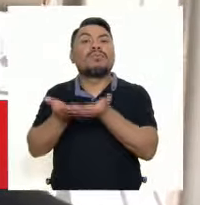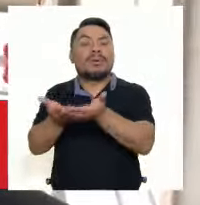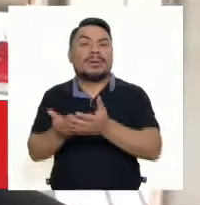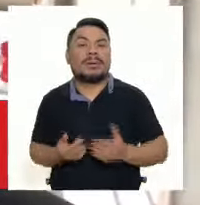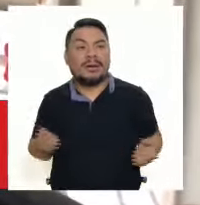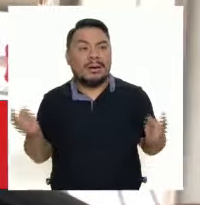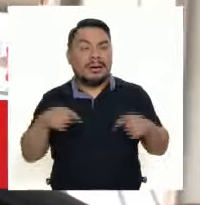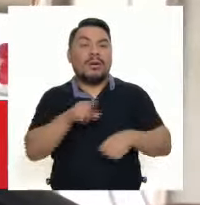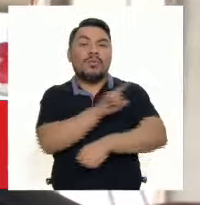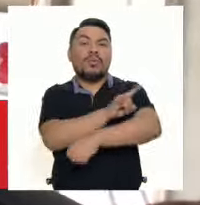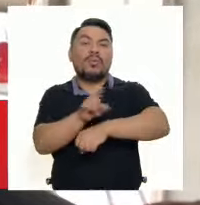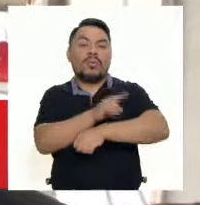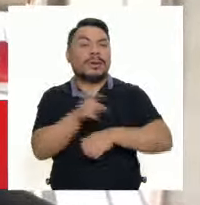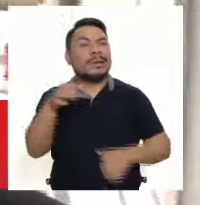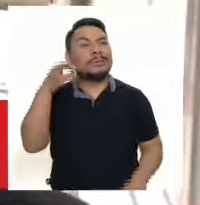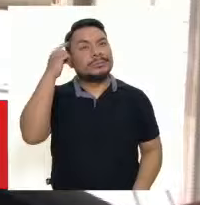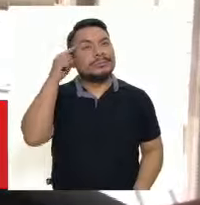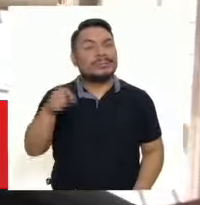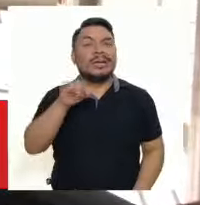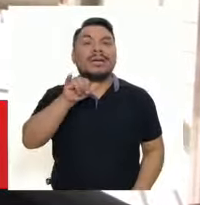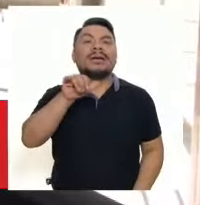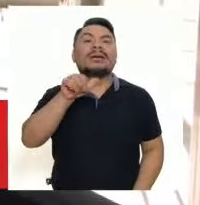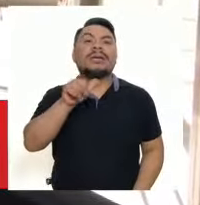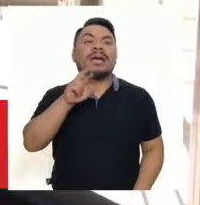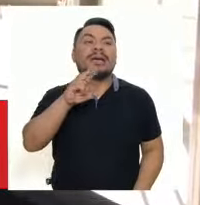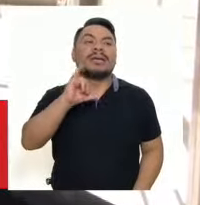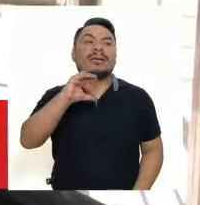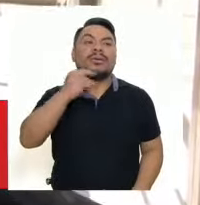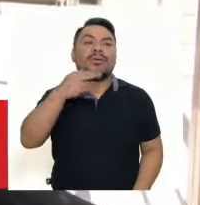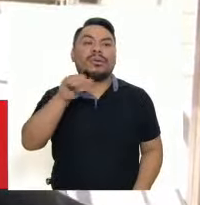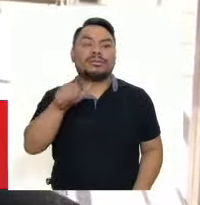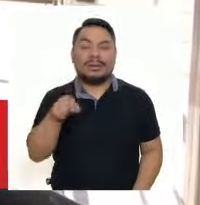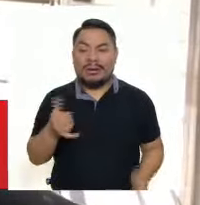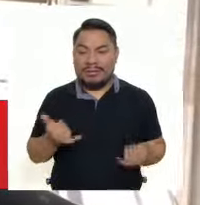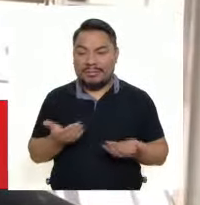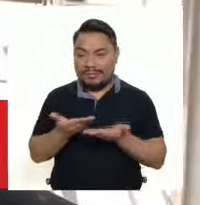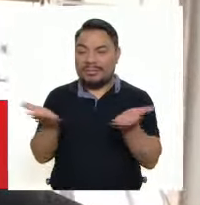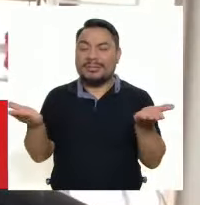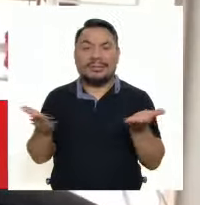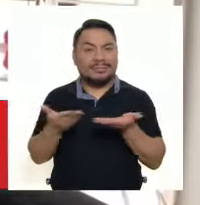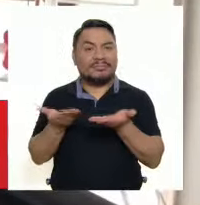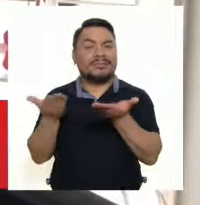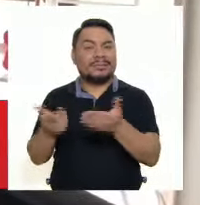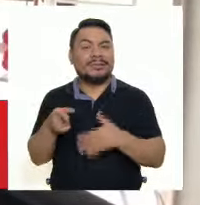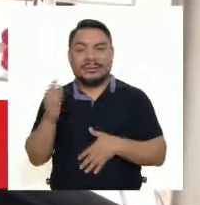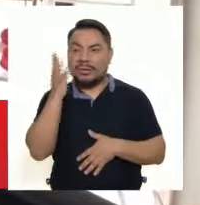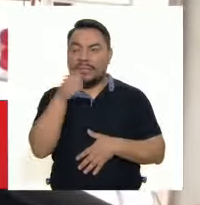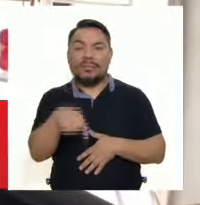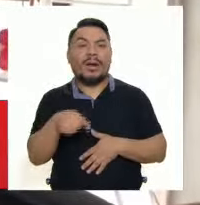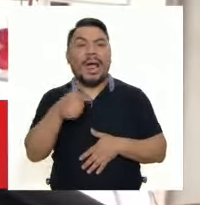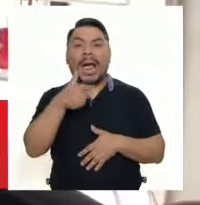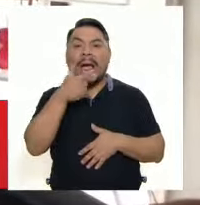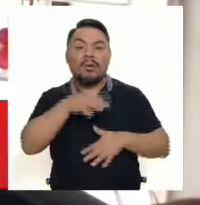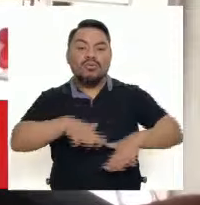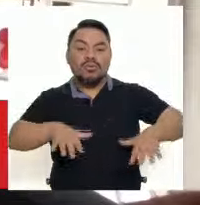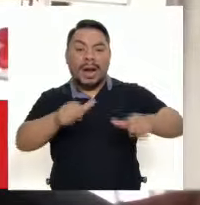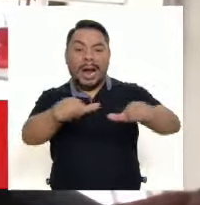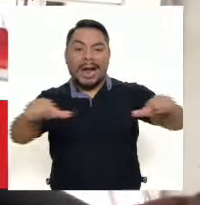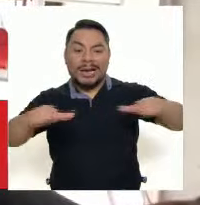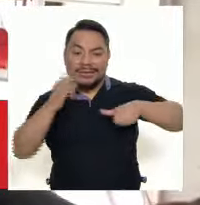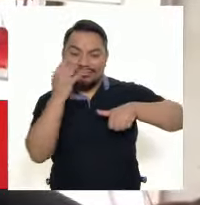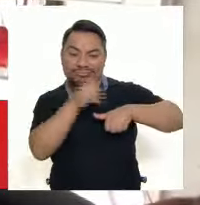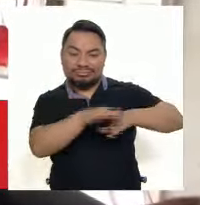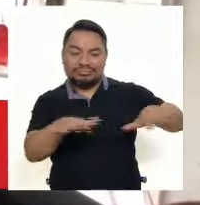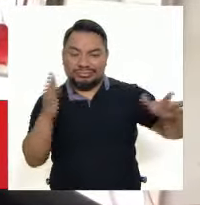habla de venir a Ucayali, siempre piensa en la Yarinacocha, y ese hoy día lo que ofrece. Frente a esta hermosa laguna, la Yarinacocha, se